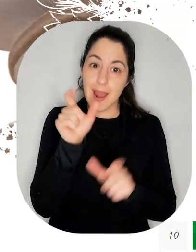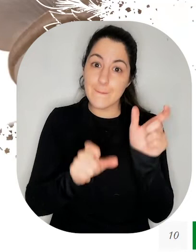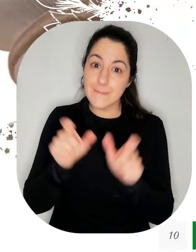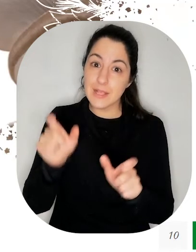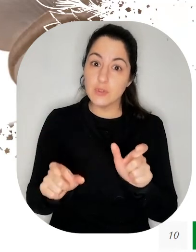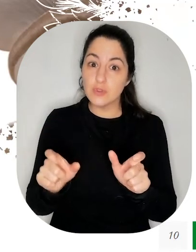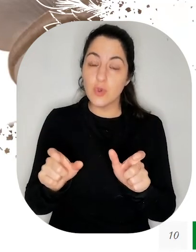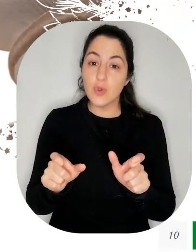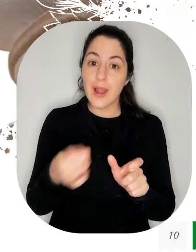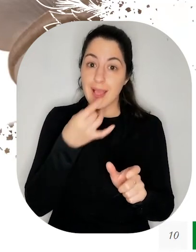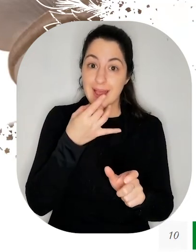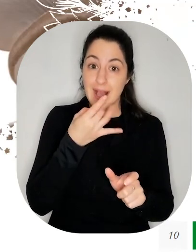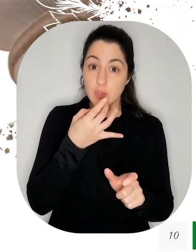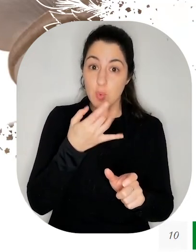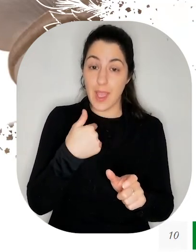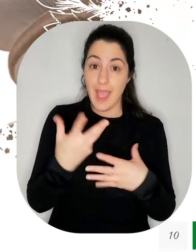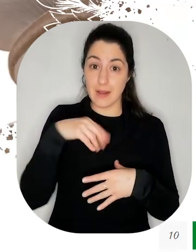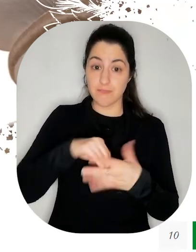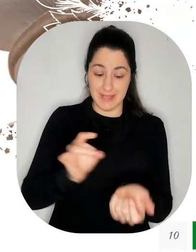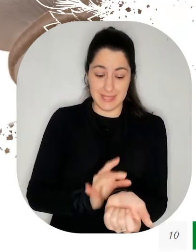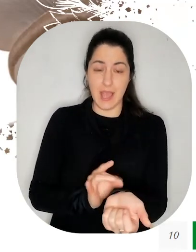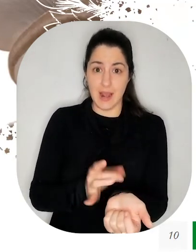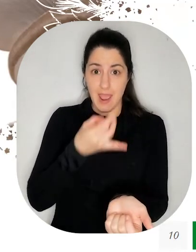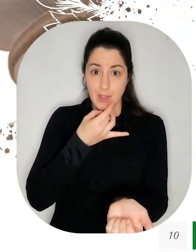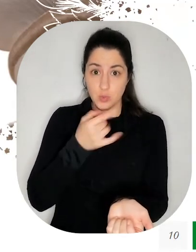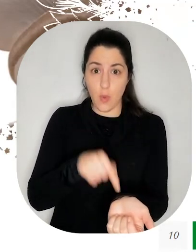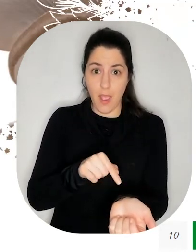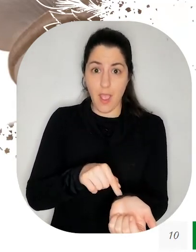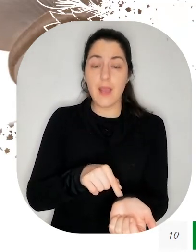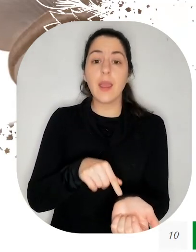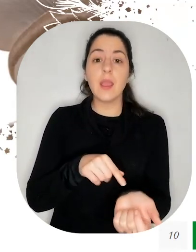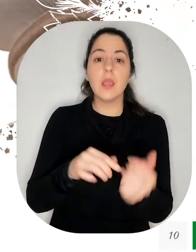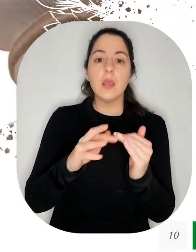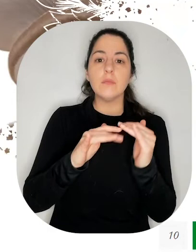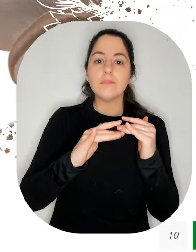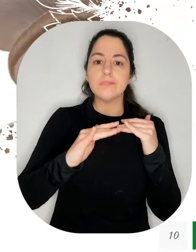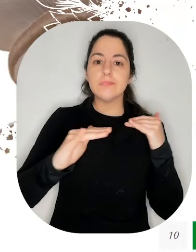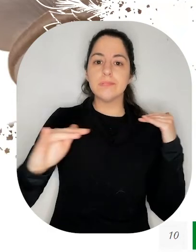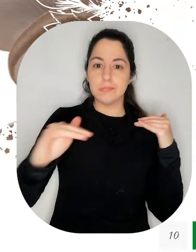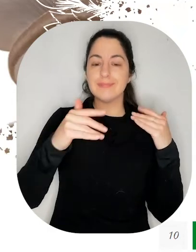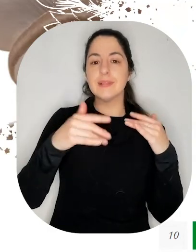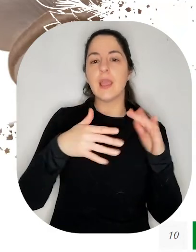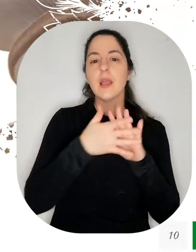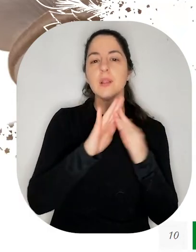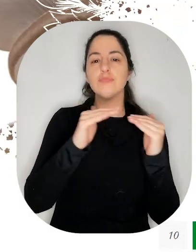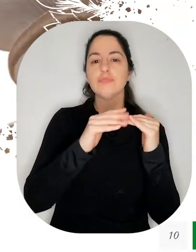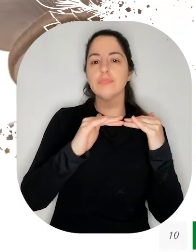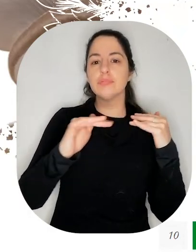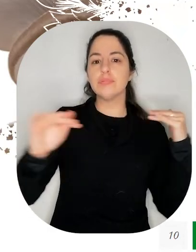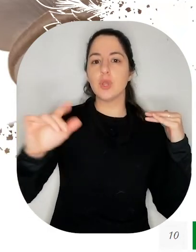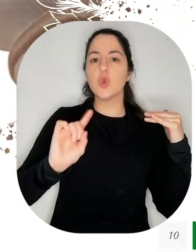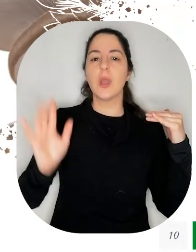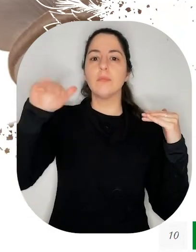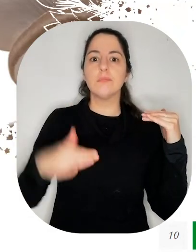baja en la inestabilidad del azúcar en la sangre. O sea, se regula la glicemia más hacia